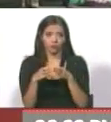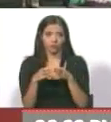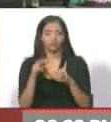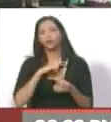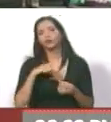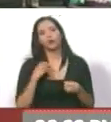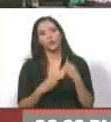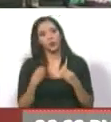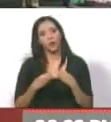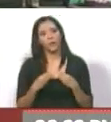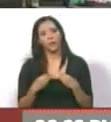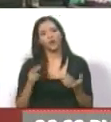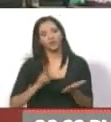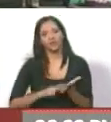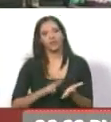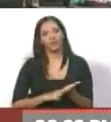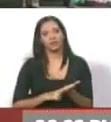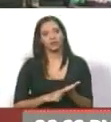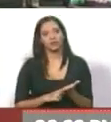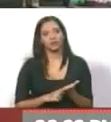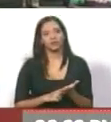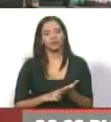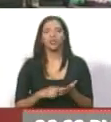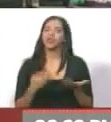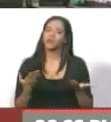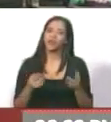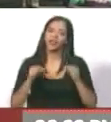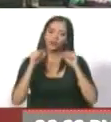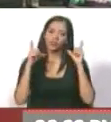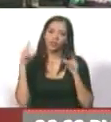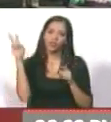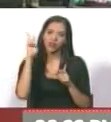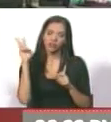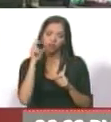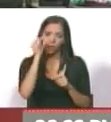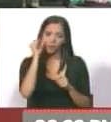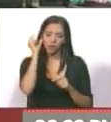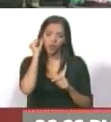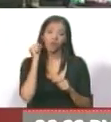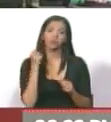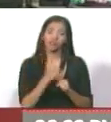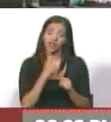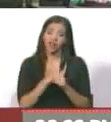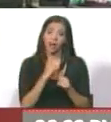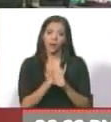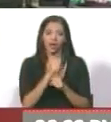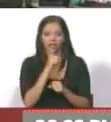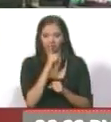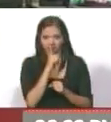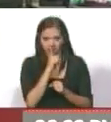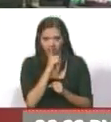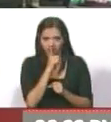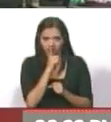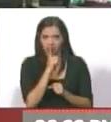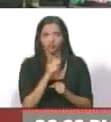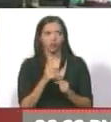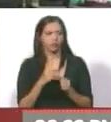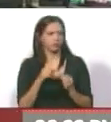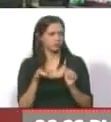preocupamos, en verdad es por la suerte de los venezolanos y las venezolanas, por eso trabajamos, mire, calladitos, sin hacer